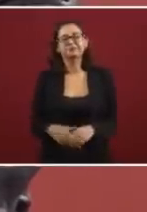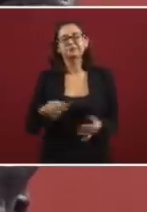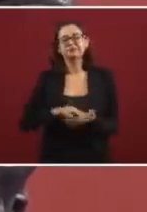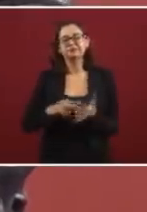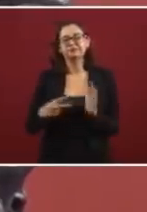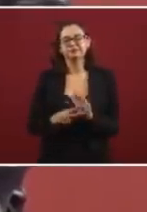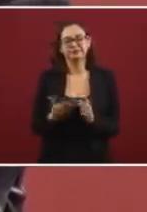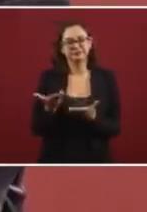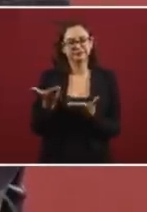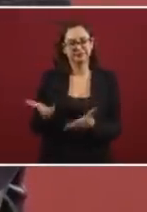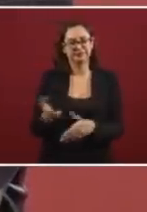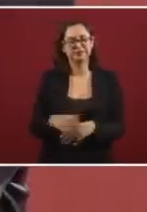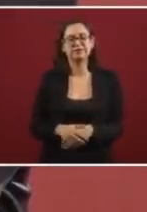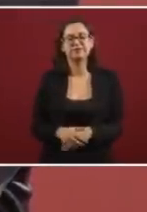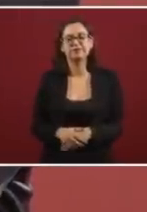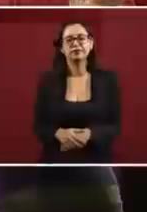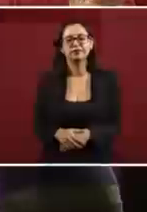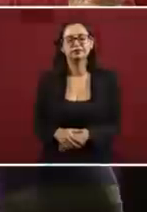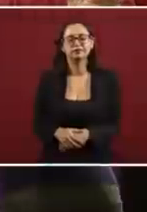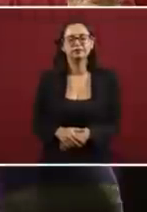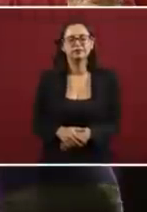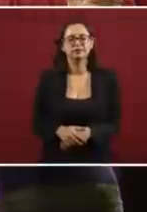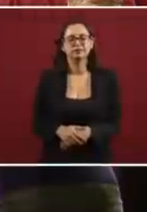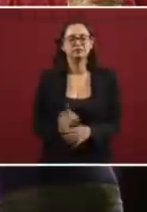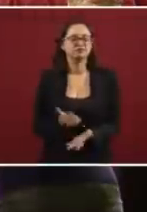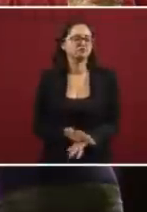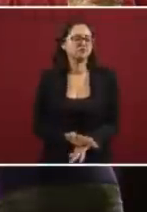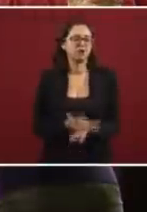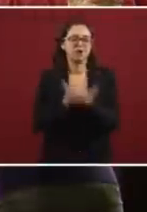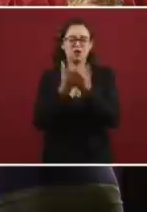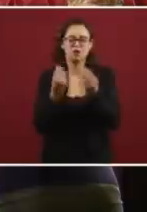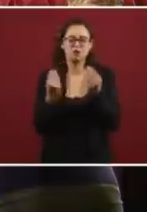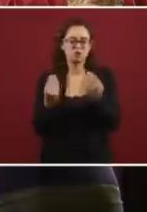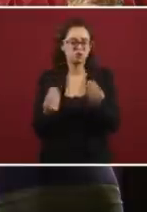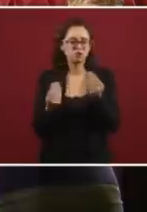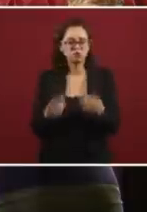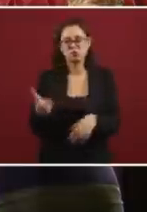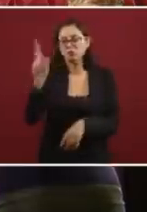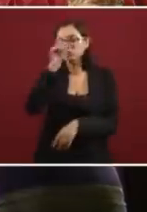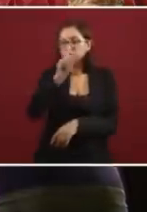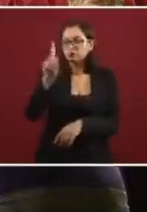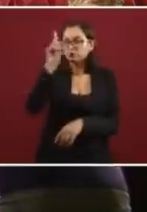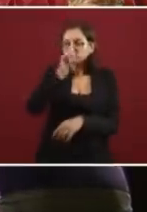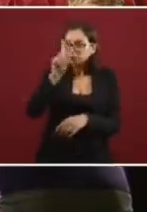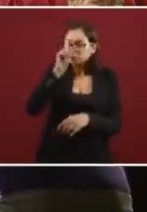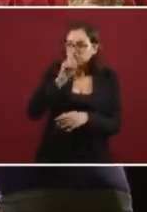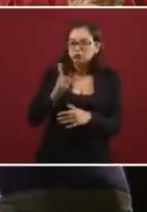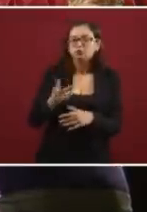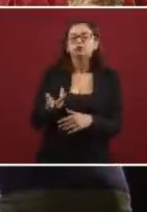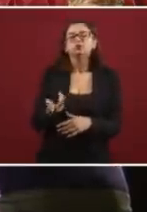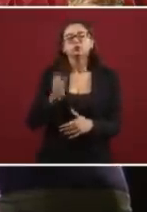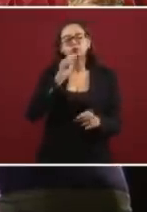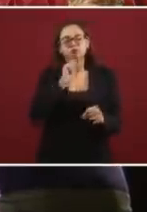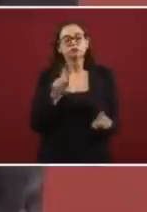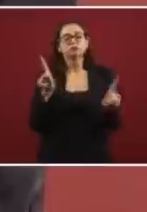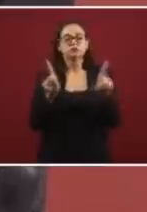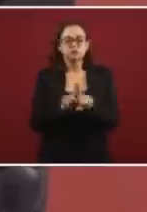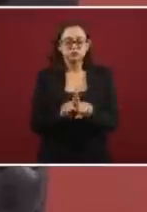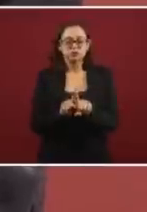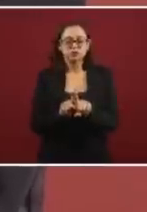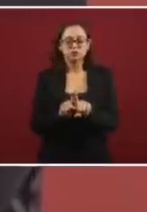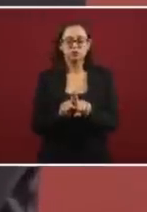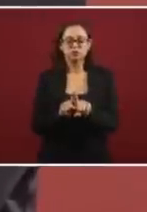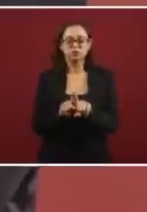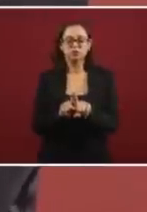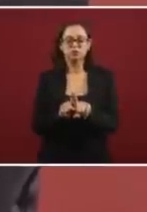pero seguro pues nos ayudó como asesor y también participo